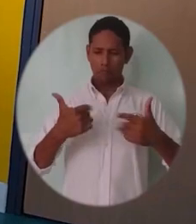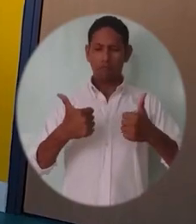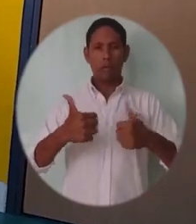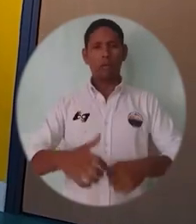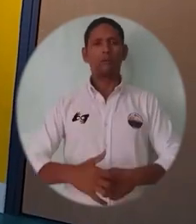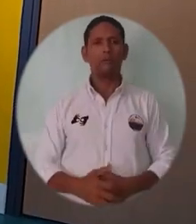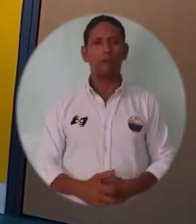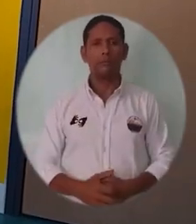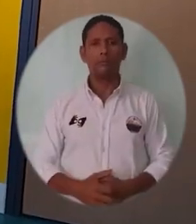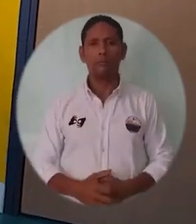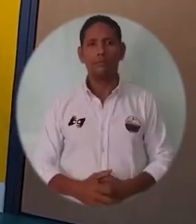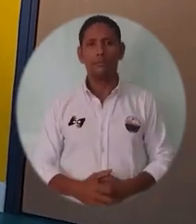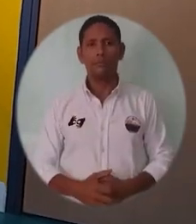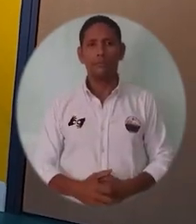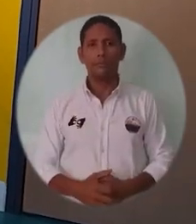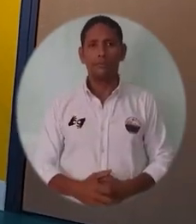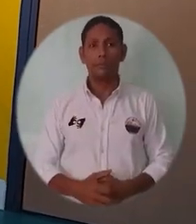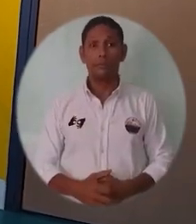sanamente.